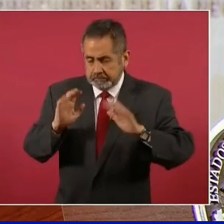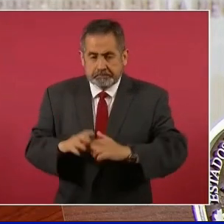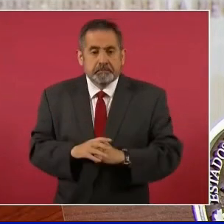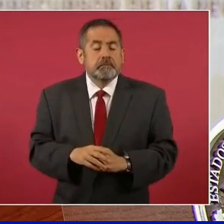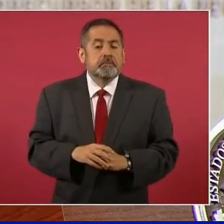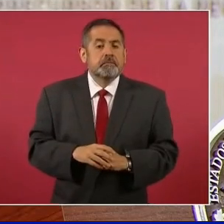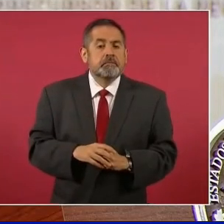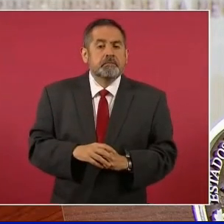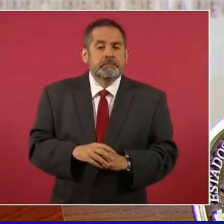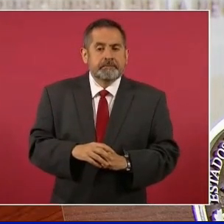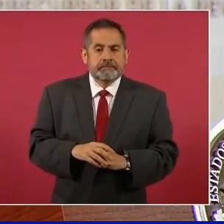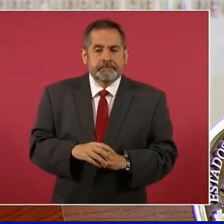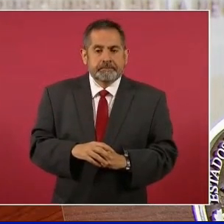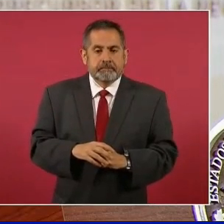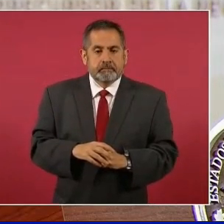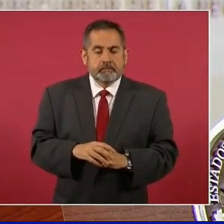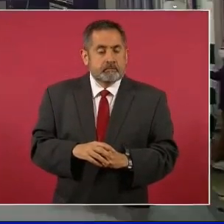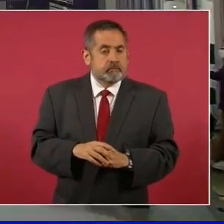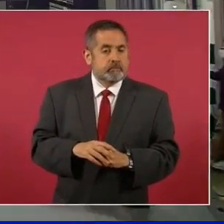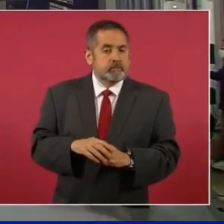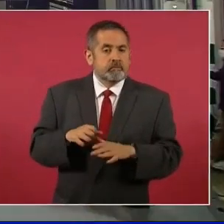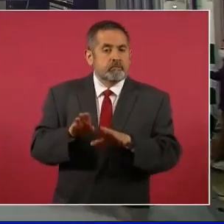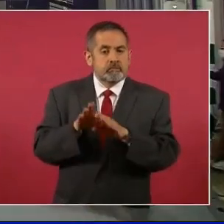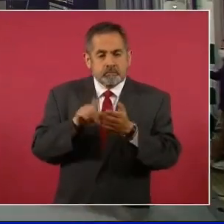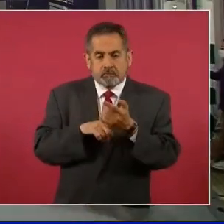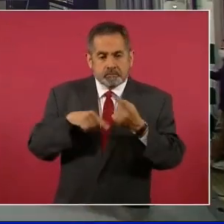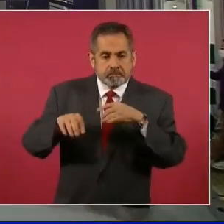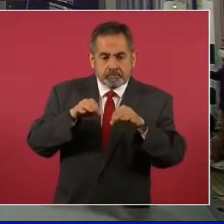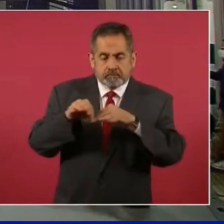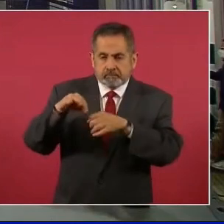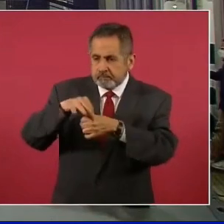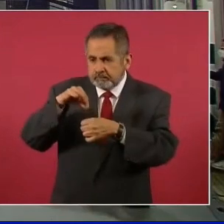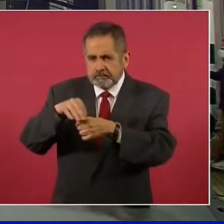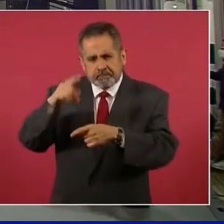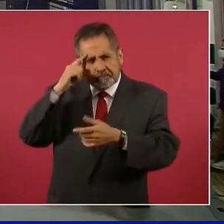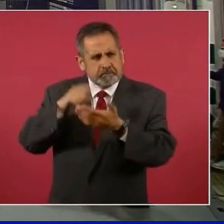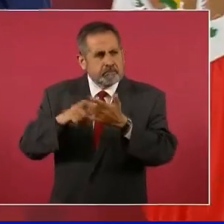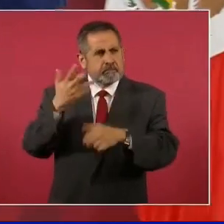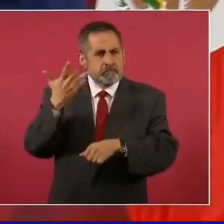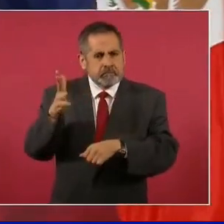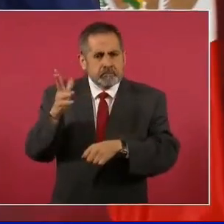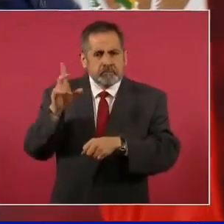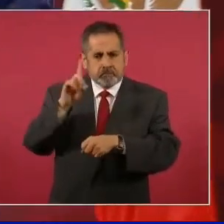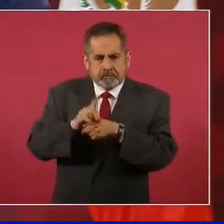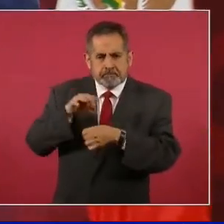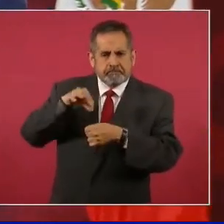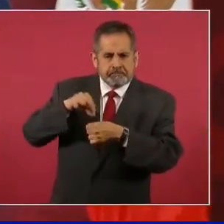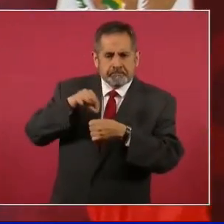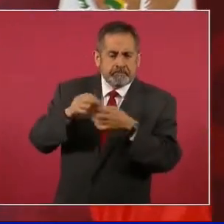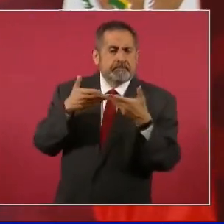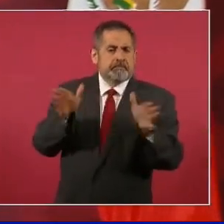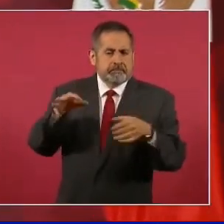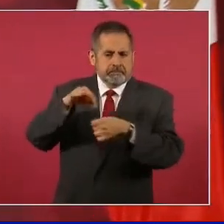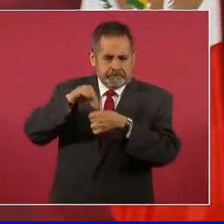Bueno, pues como trabajan, pues votaron creo que 10 días.